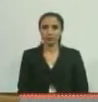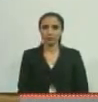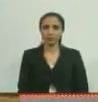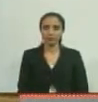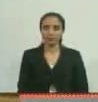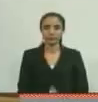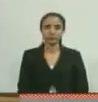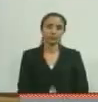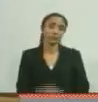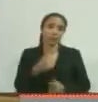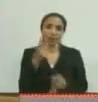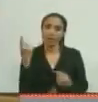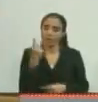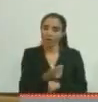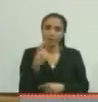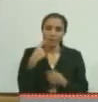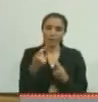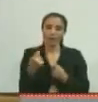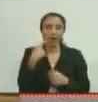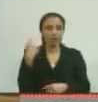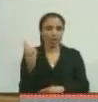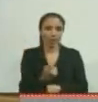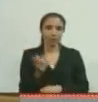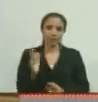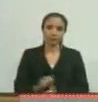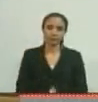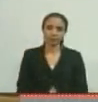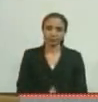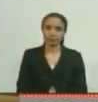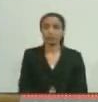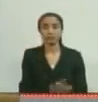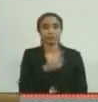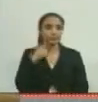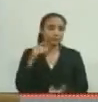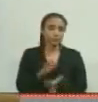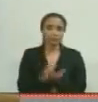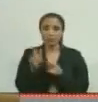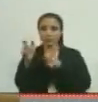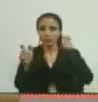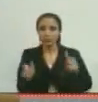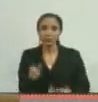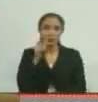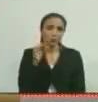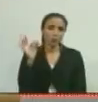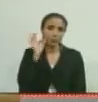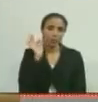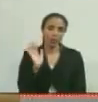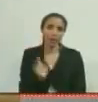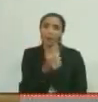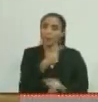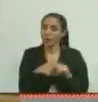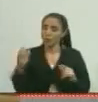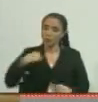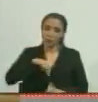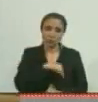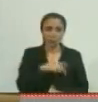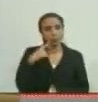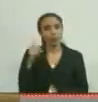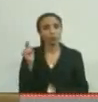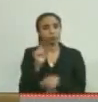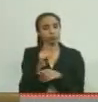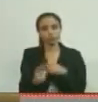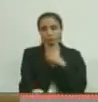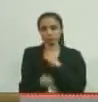Tendrán que pagar. Y van a pagar con la vida de venezolanos y de venezolanas. Pero nosotros se la vamos a cobrar también. A los